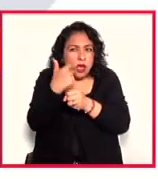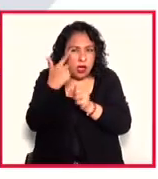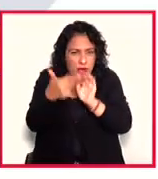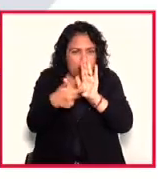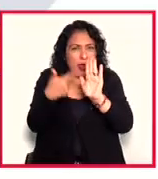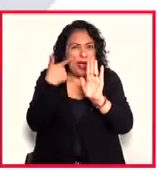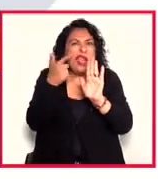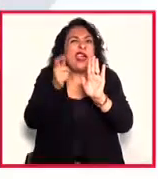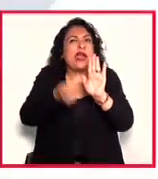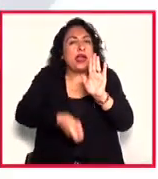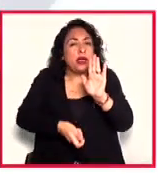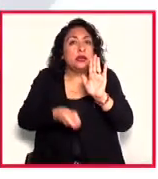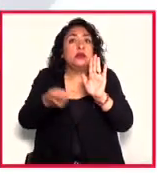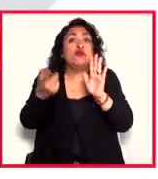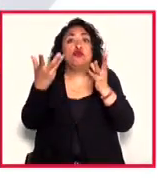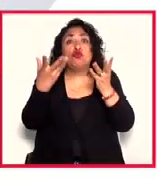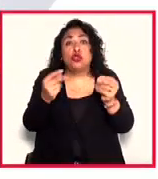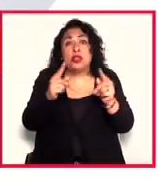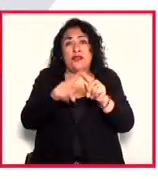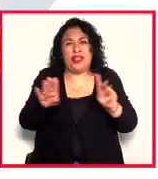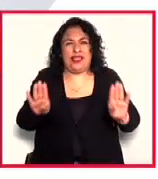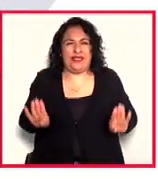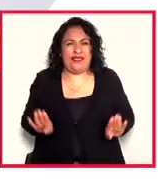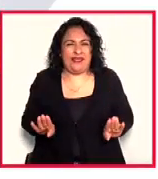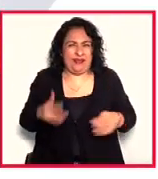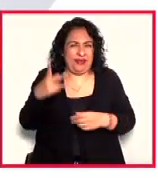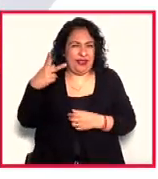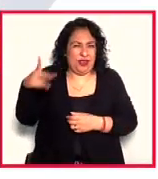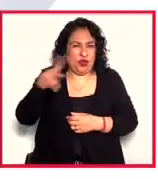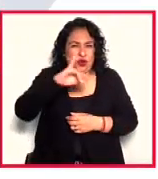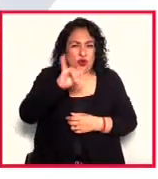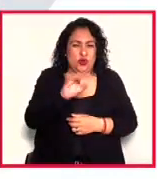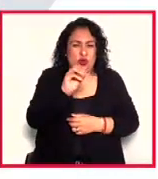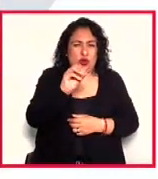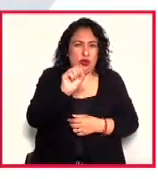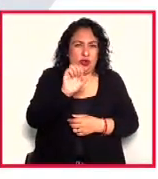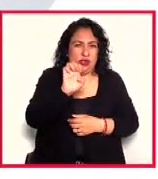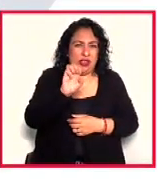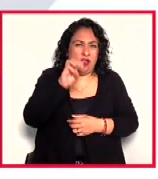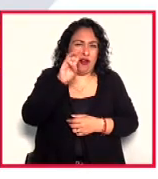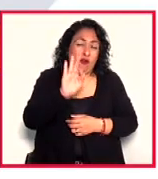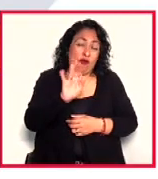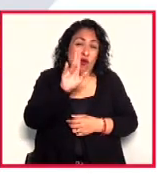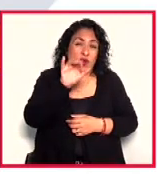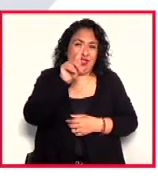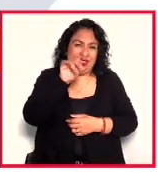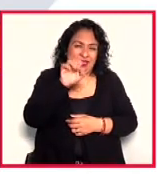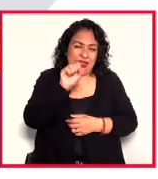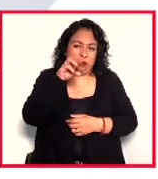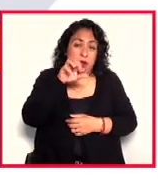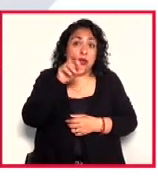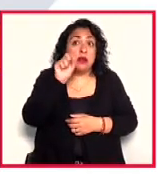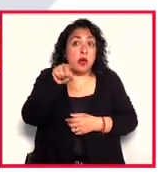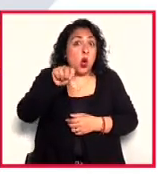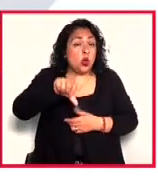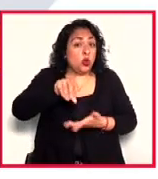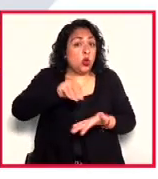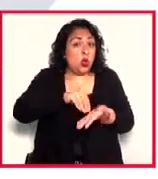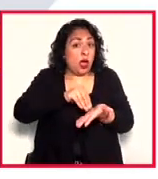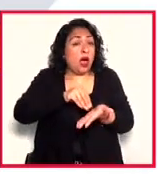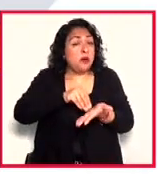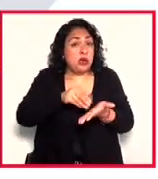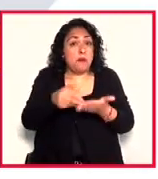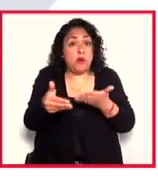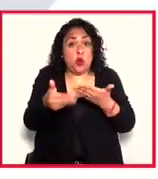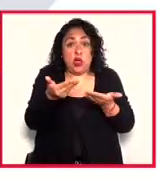dices, las muchas facetas que tuvo José Fuentes Márez y pues la vigencia que debe de gozar en estos